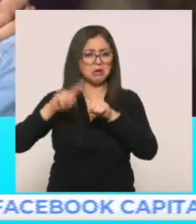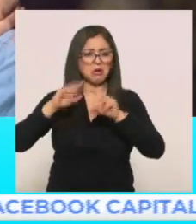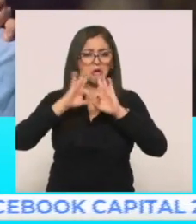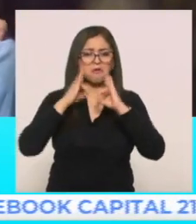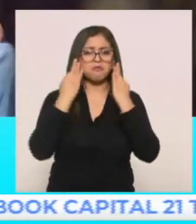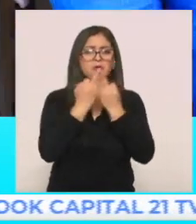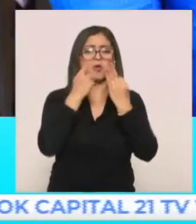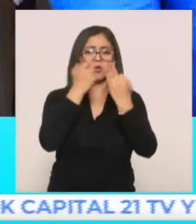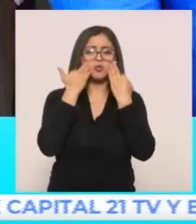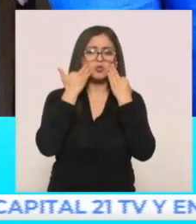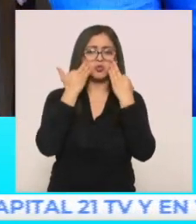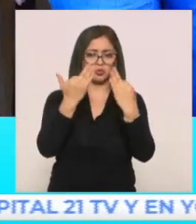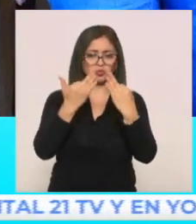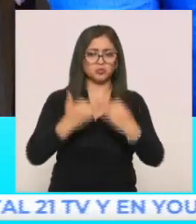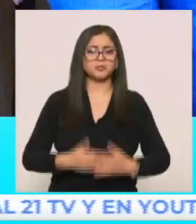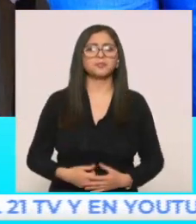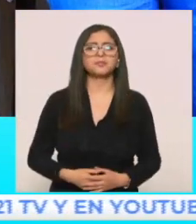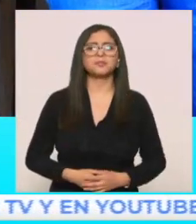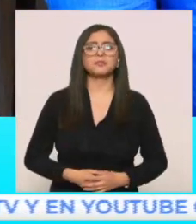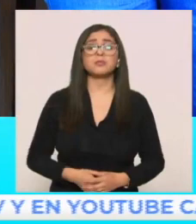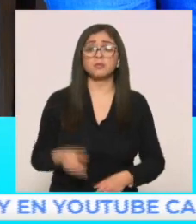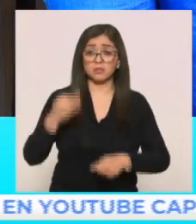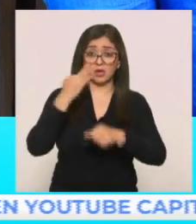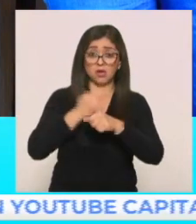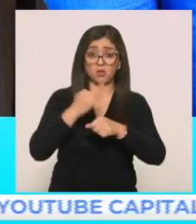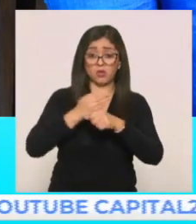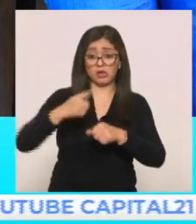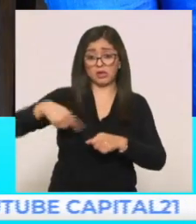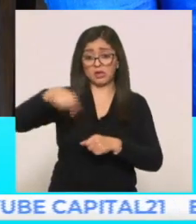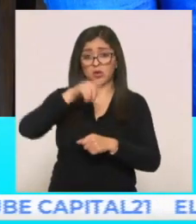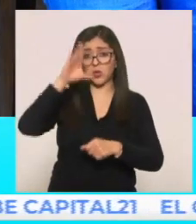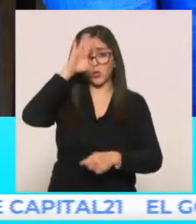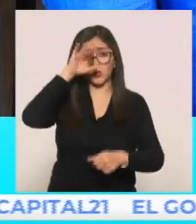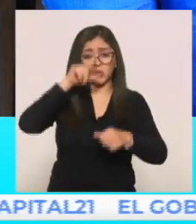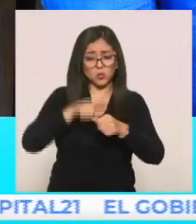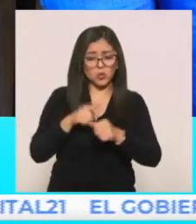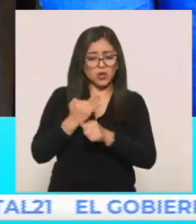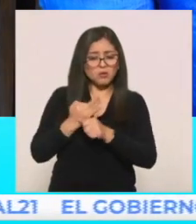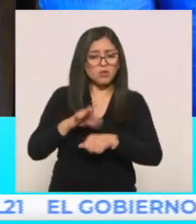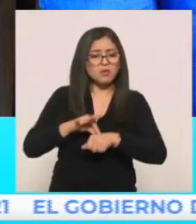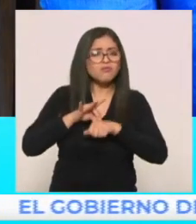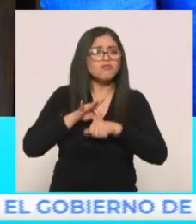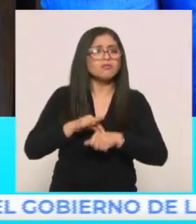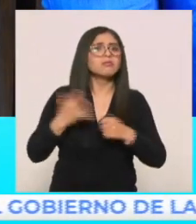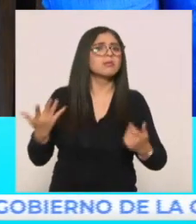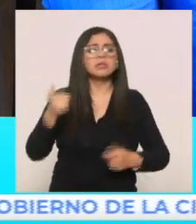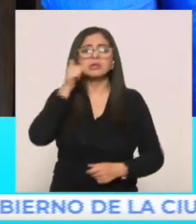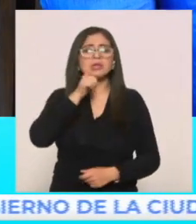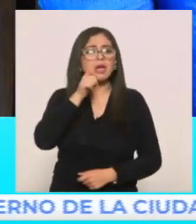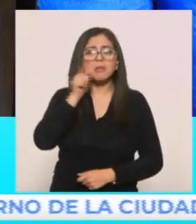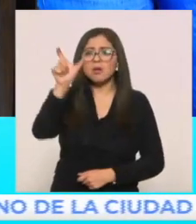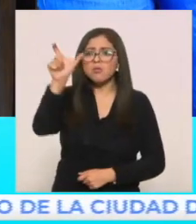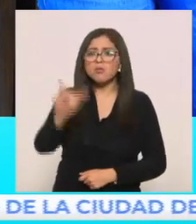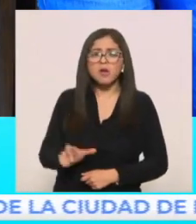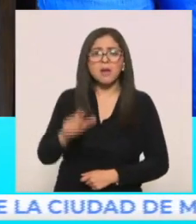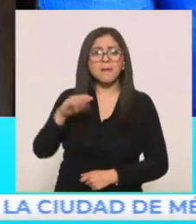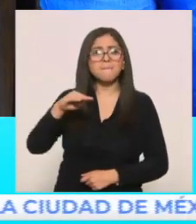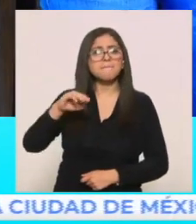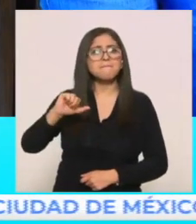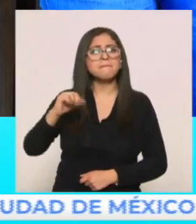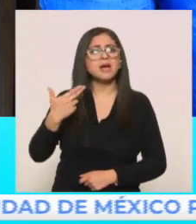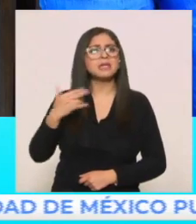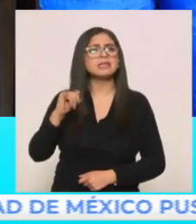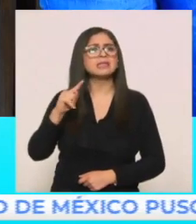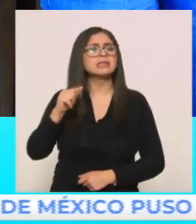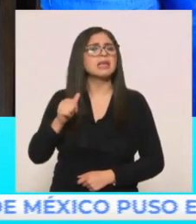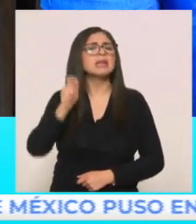Ahora, en una cultura como la que vivimos, esto nos lleva a un aprendizaje pues, fundamentalmente machista, opresor, que te